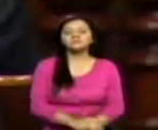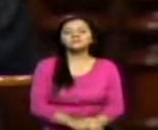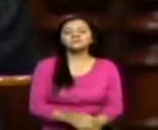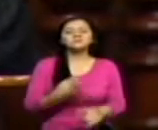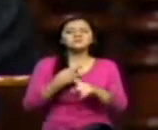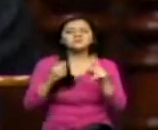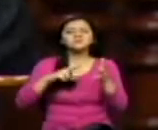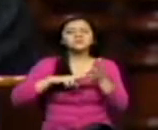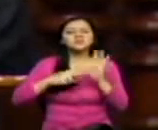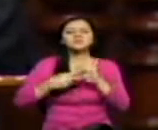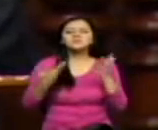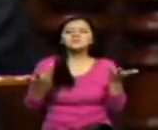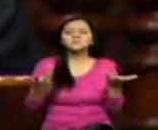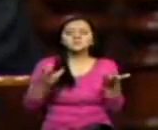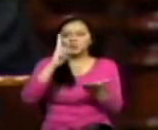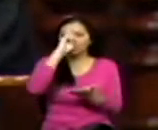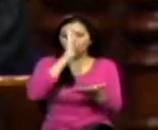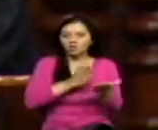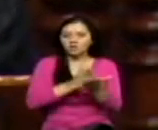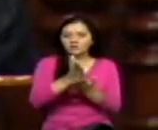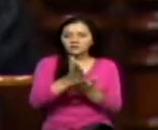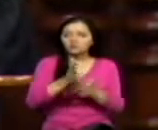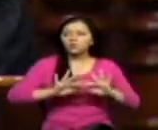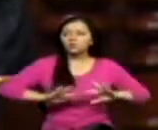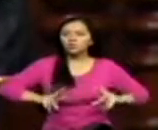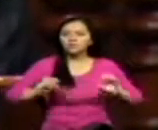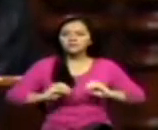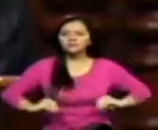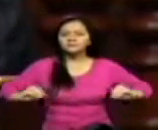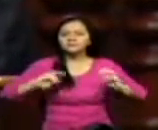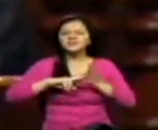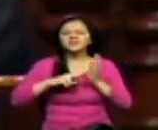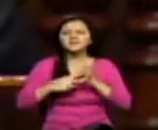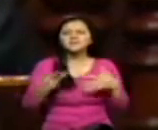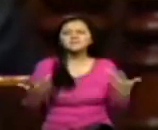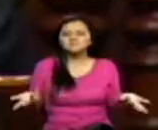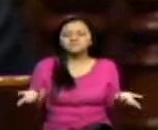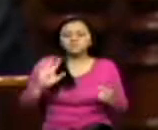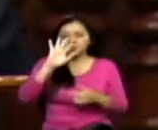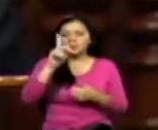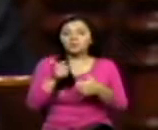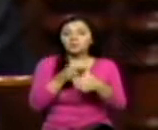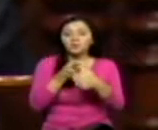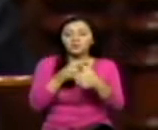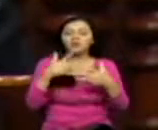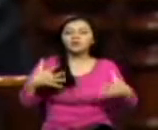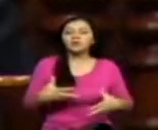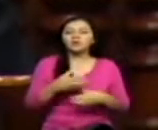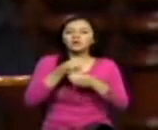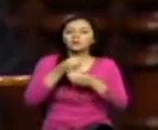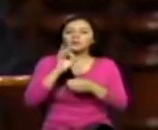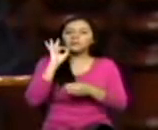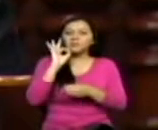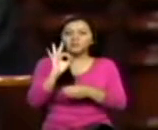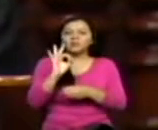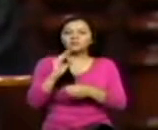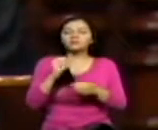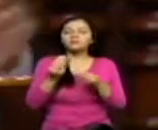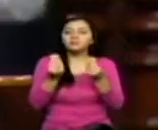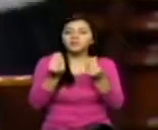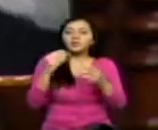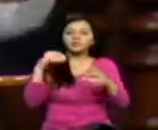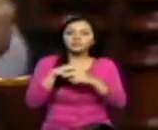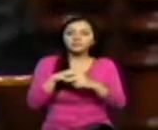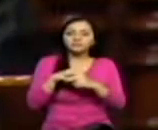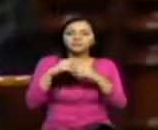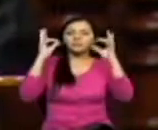qué significa ser un país sin corrupción? Primero, recuperar mucho dinero